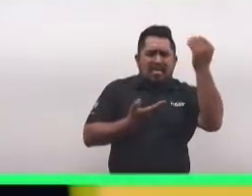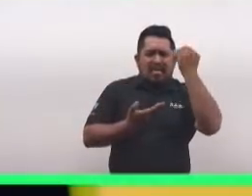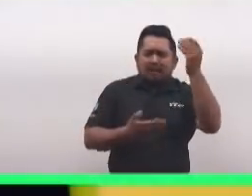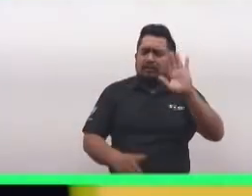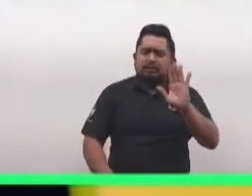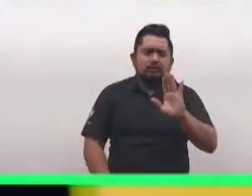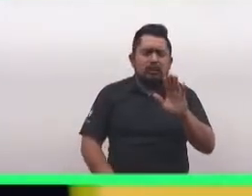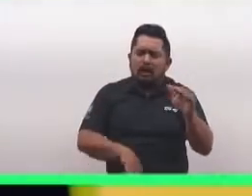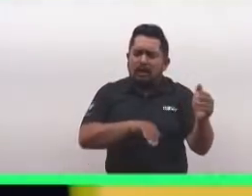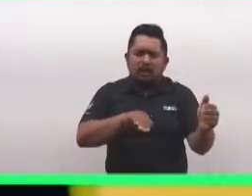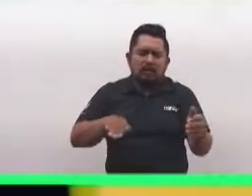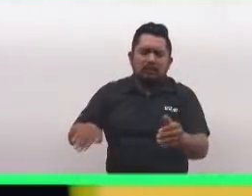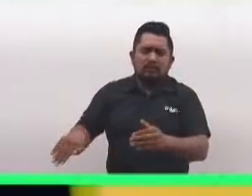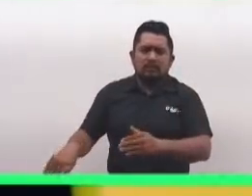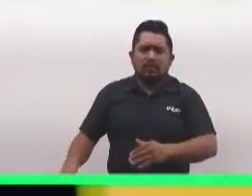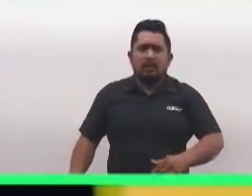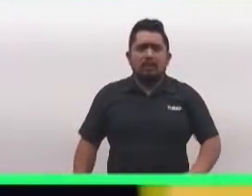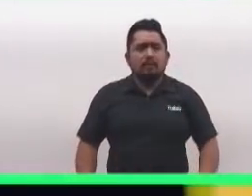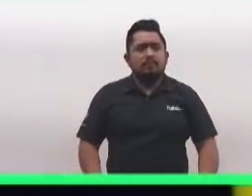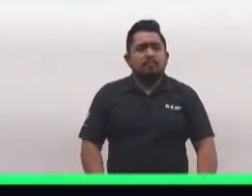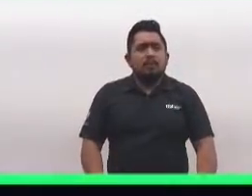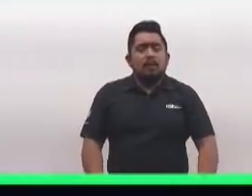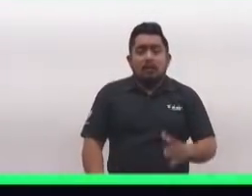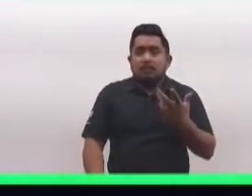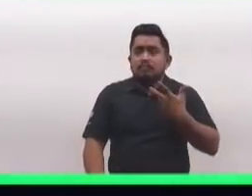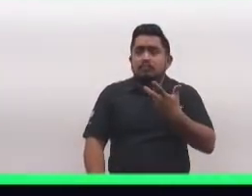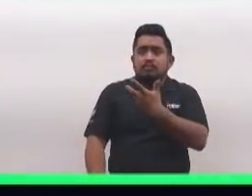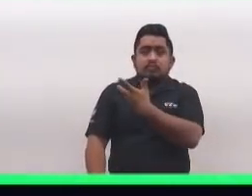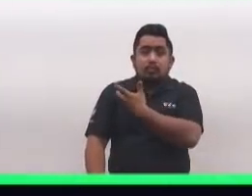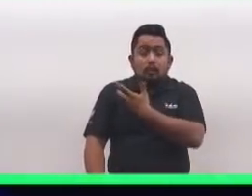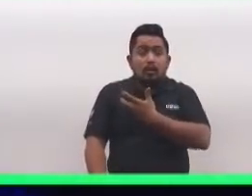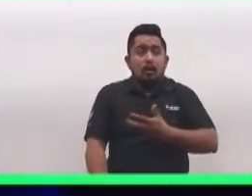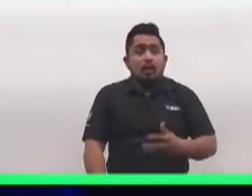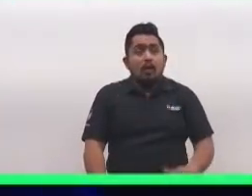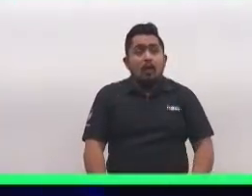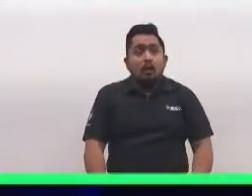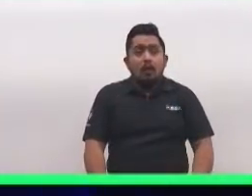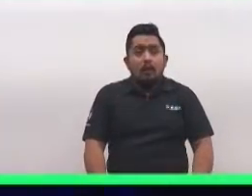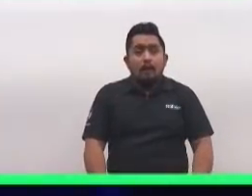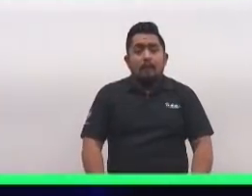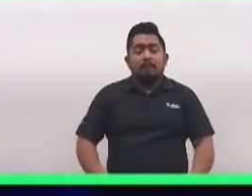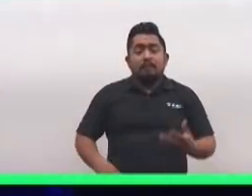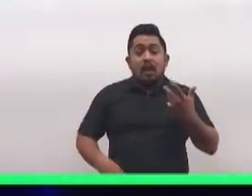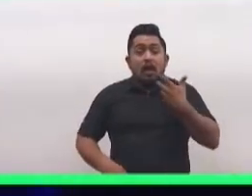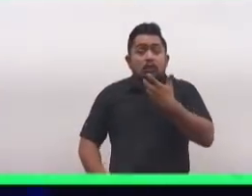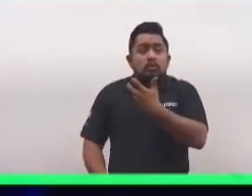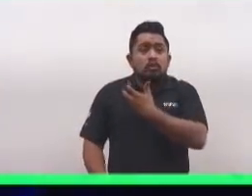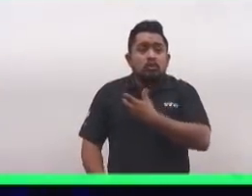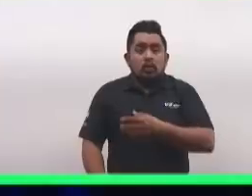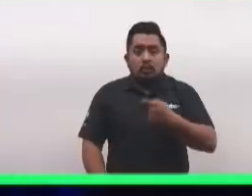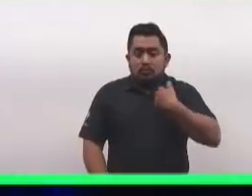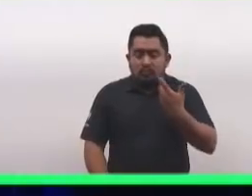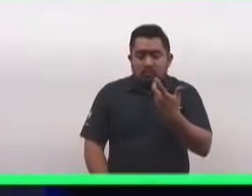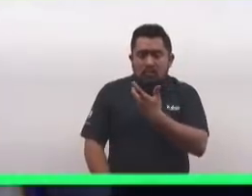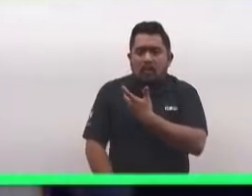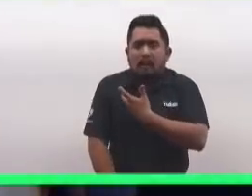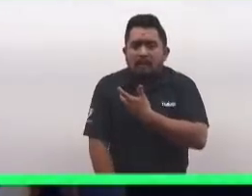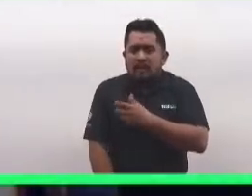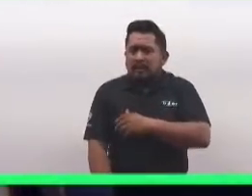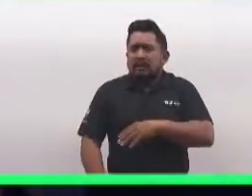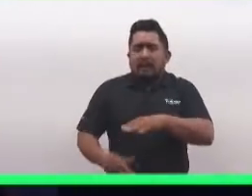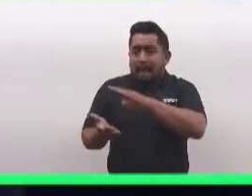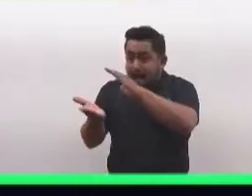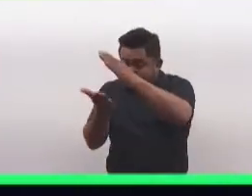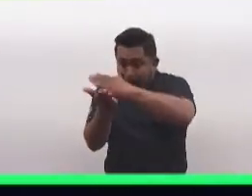claro porque siempre andamos décimos del salvador lo los los comunes y corrientes nos andamos chupando el agua de la maceta